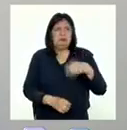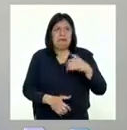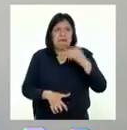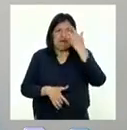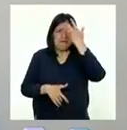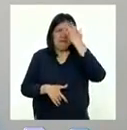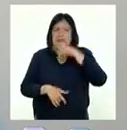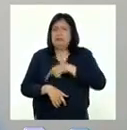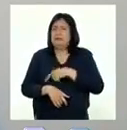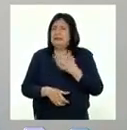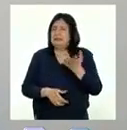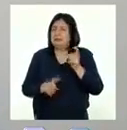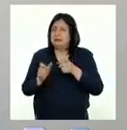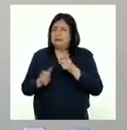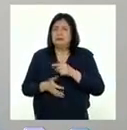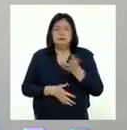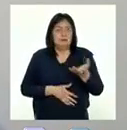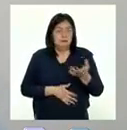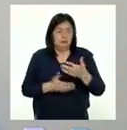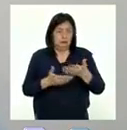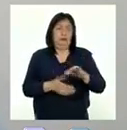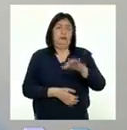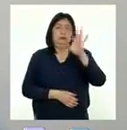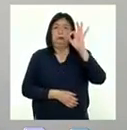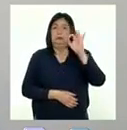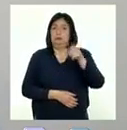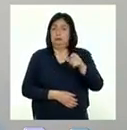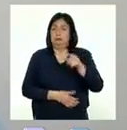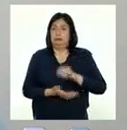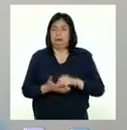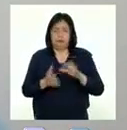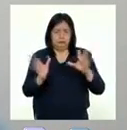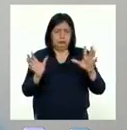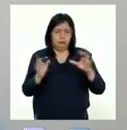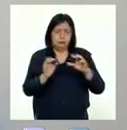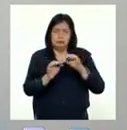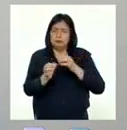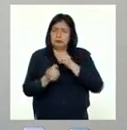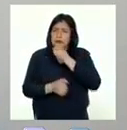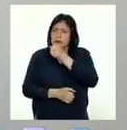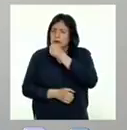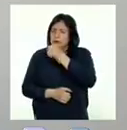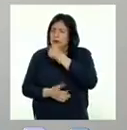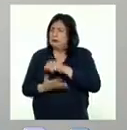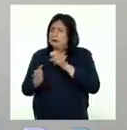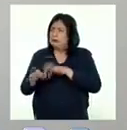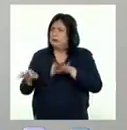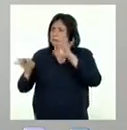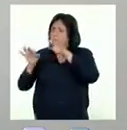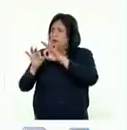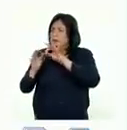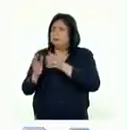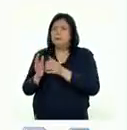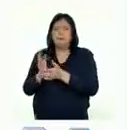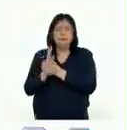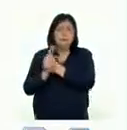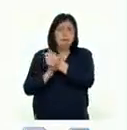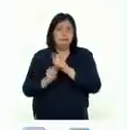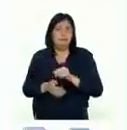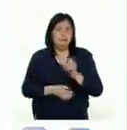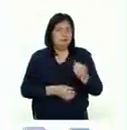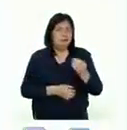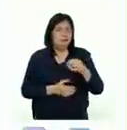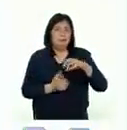causan enfermedades. Entonces encontré un resumen de una entrevista a un importante biólogo. Debido